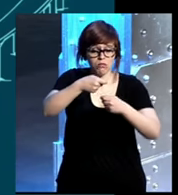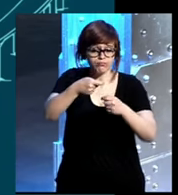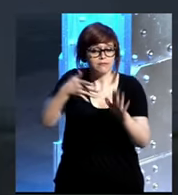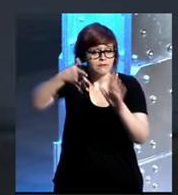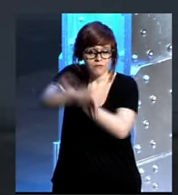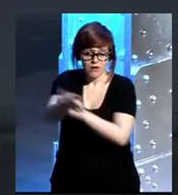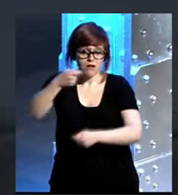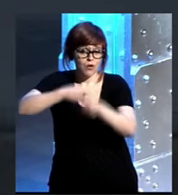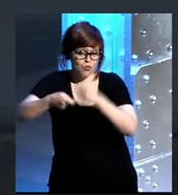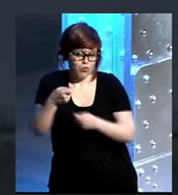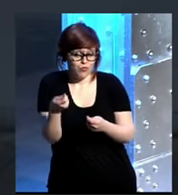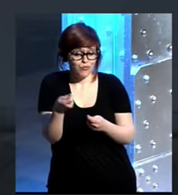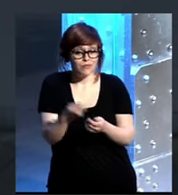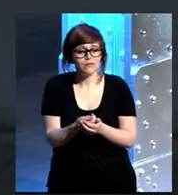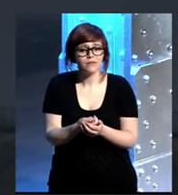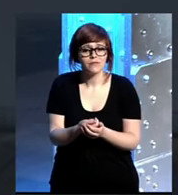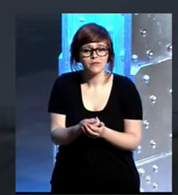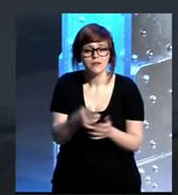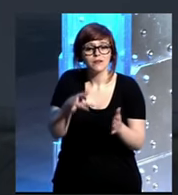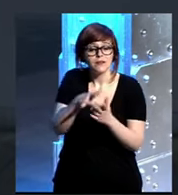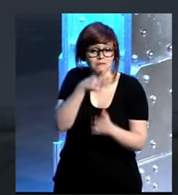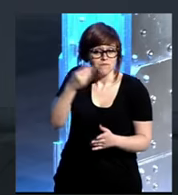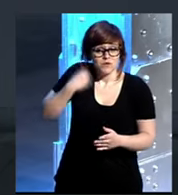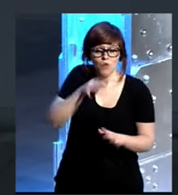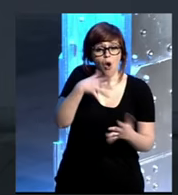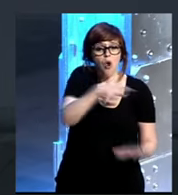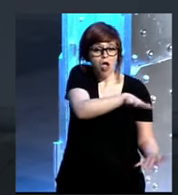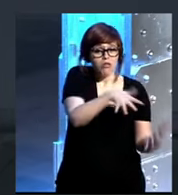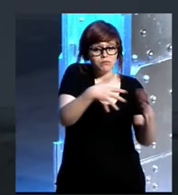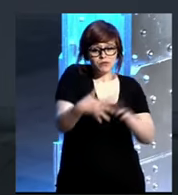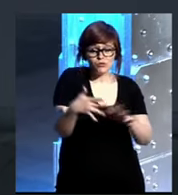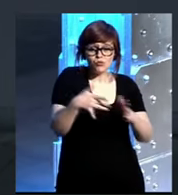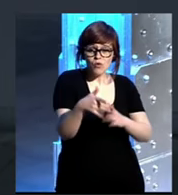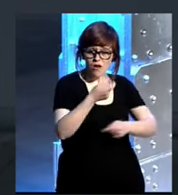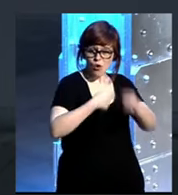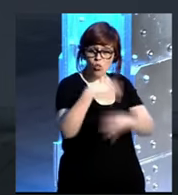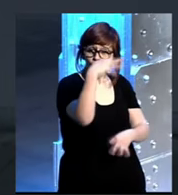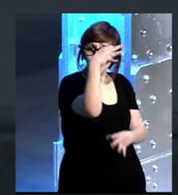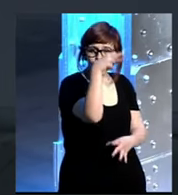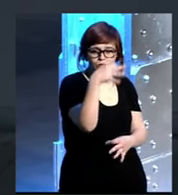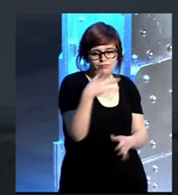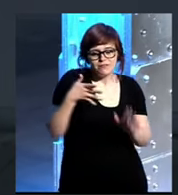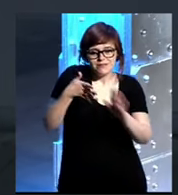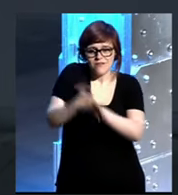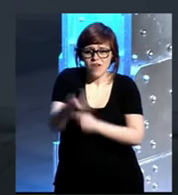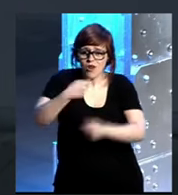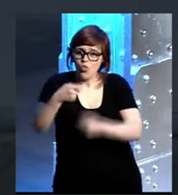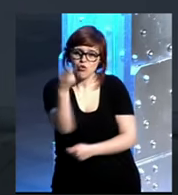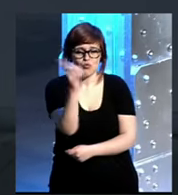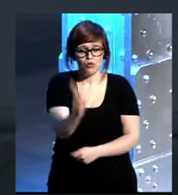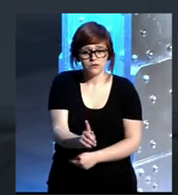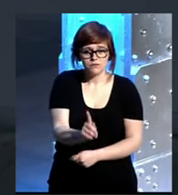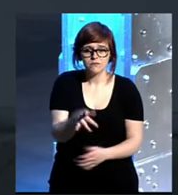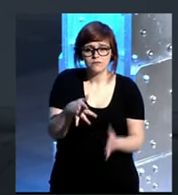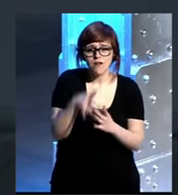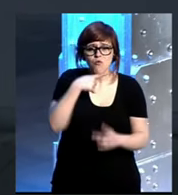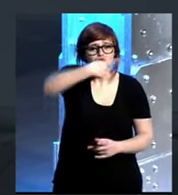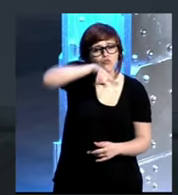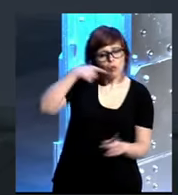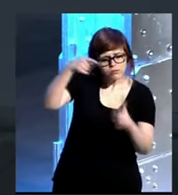el business del business es not only business. Es decir, tenemos que ser capaces de tener business, pero tenemos también que ser capaces de